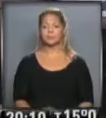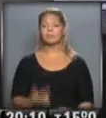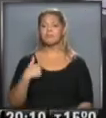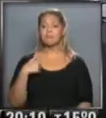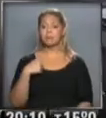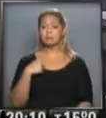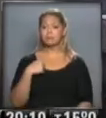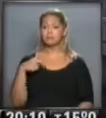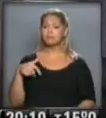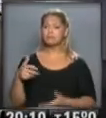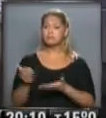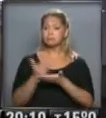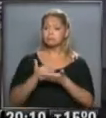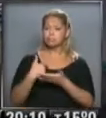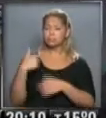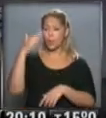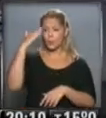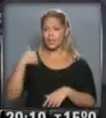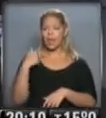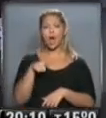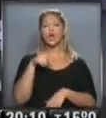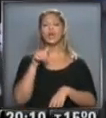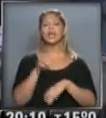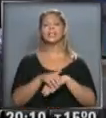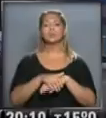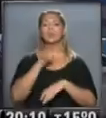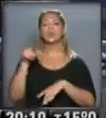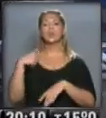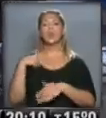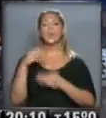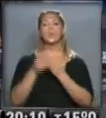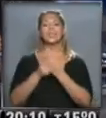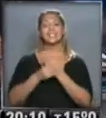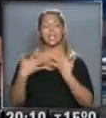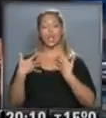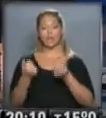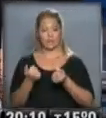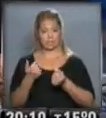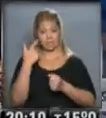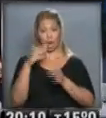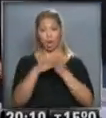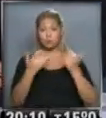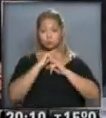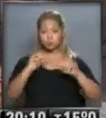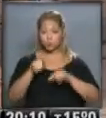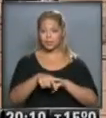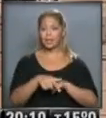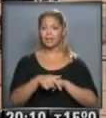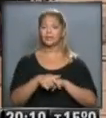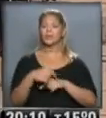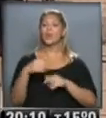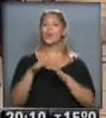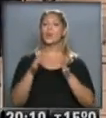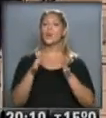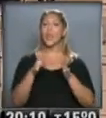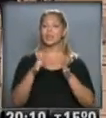Fabricaciones Militares pasará a partir de ahora a depender del Ministerio de Defensa. Así fue publicado en el boletín oficial un decreto que firma